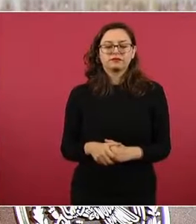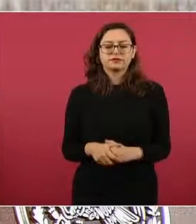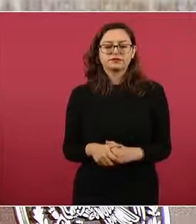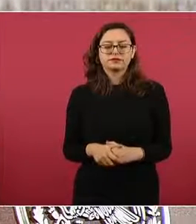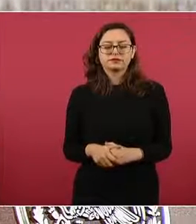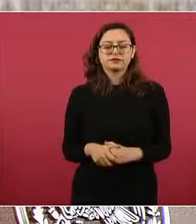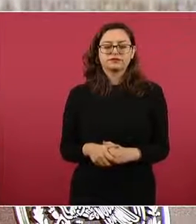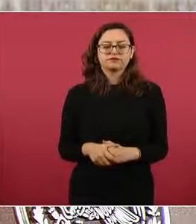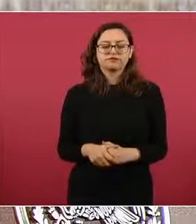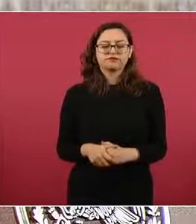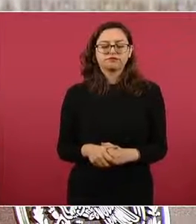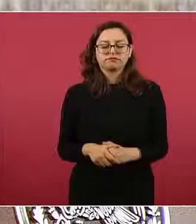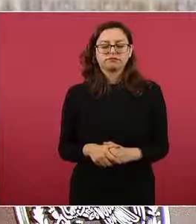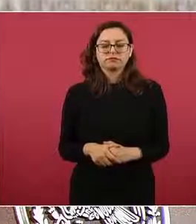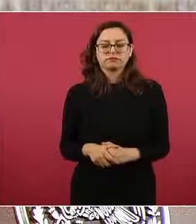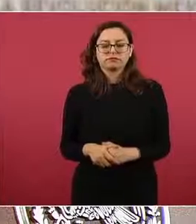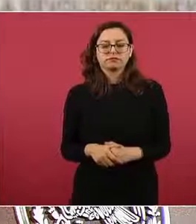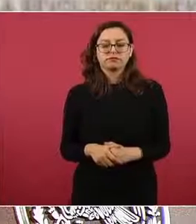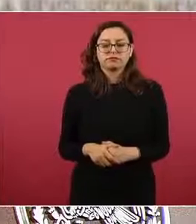Pues